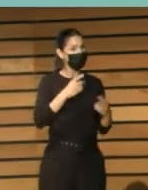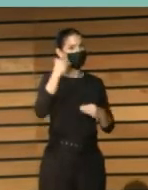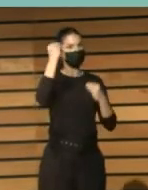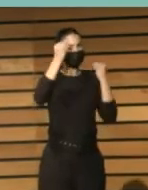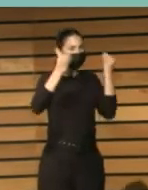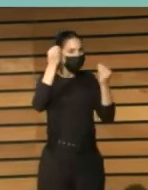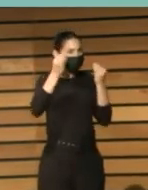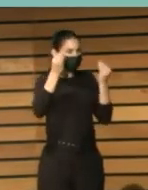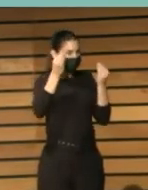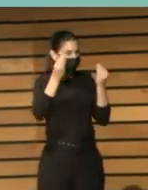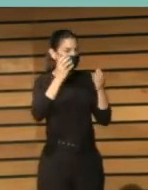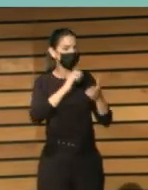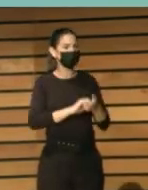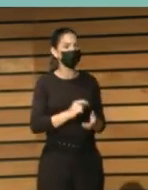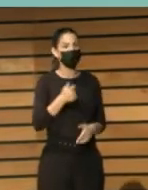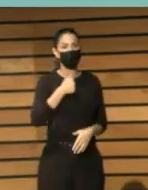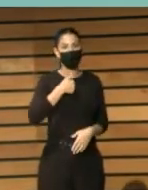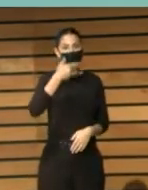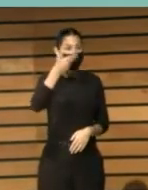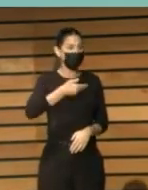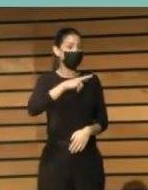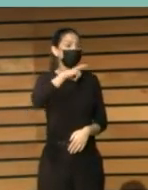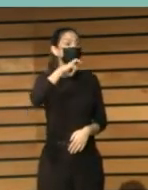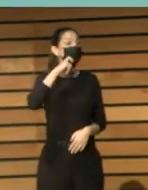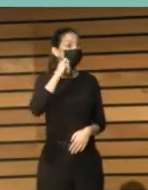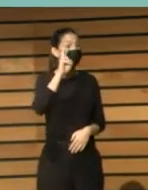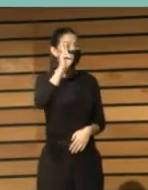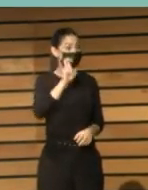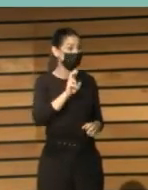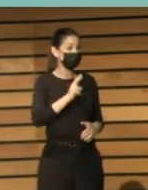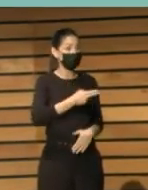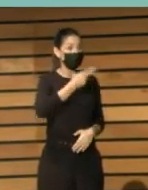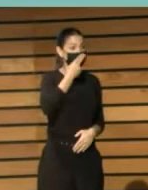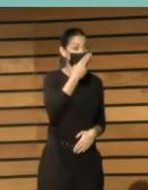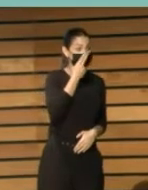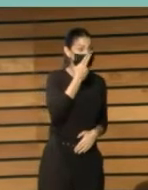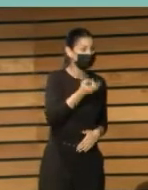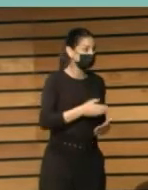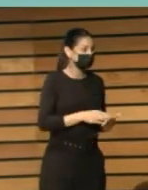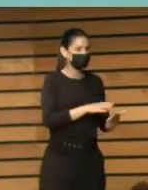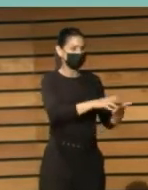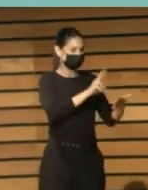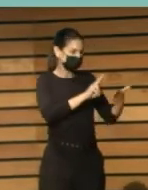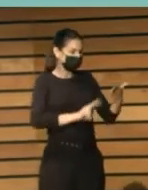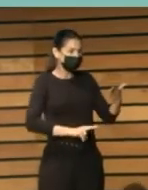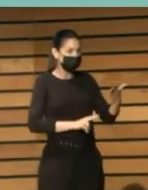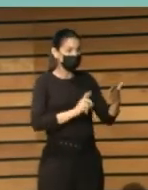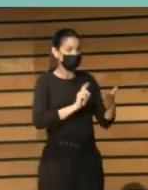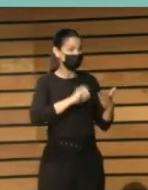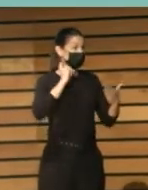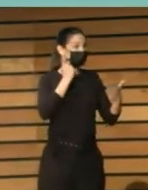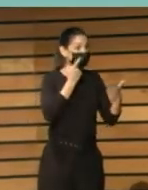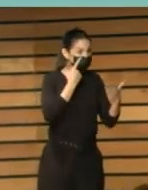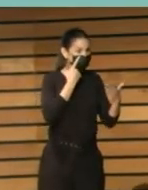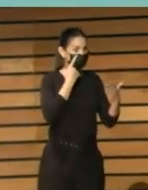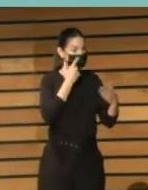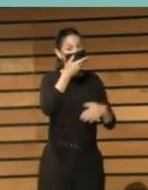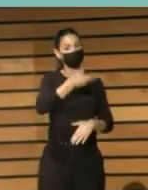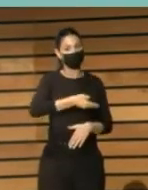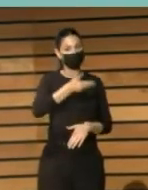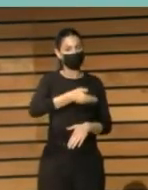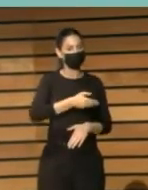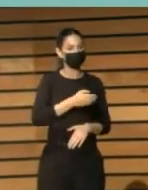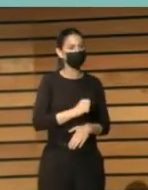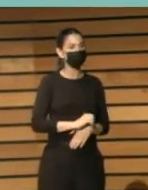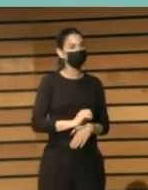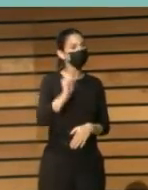destacar ese papel de ese lugar de descubrimiento. Y también otra idea que ya